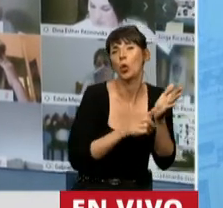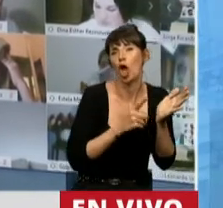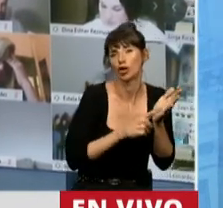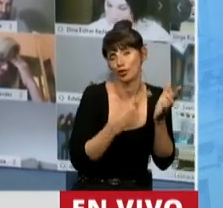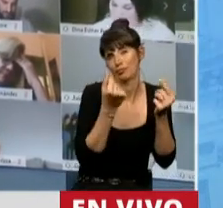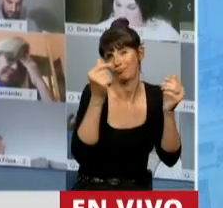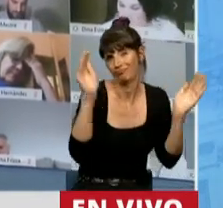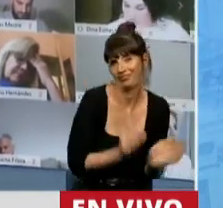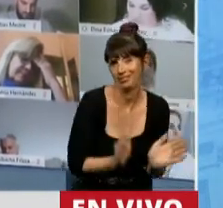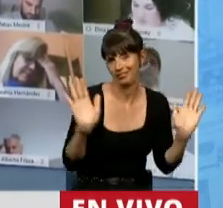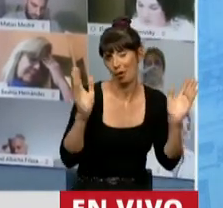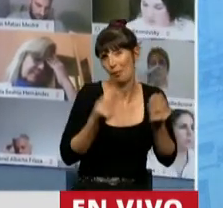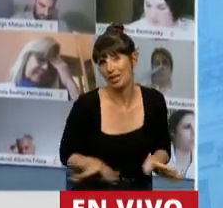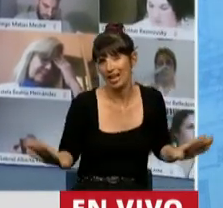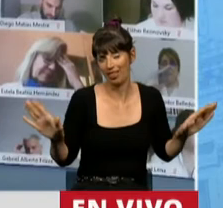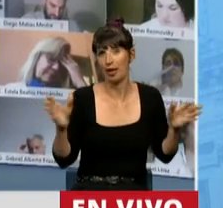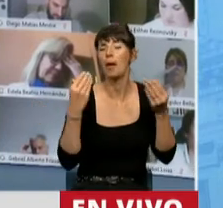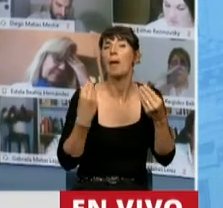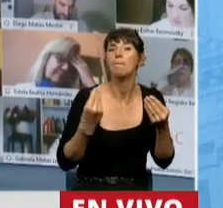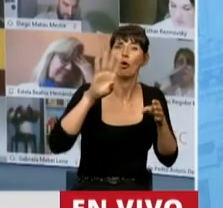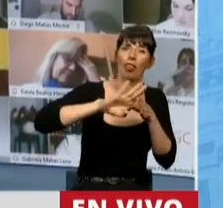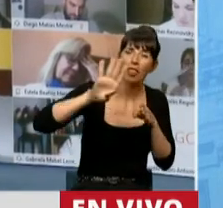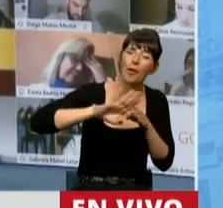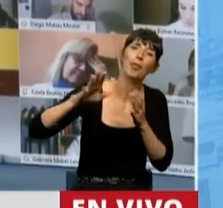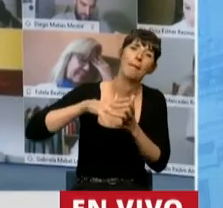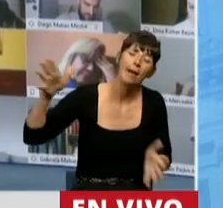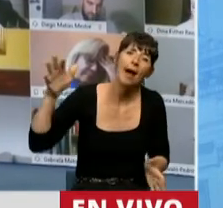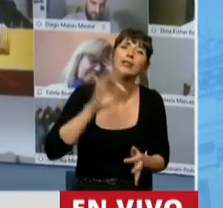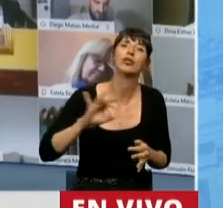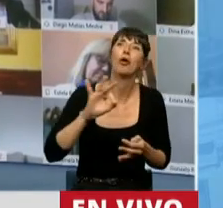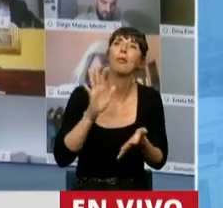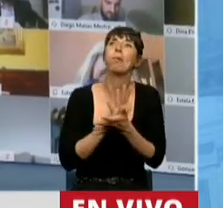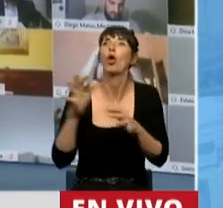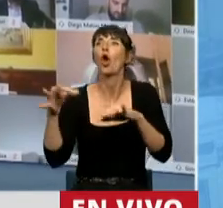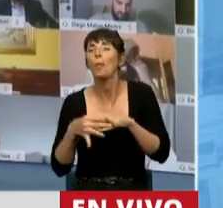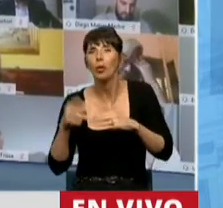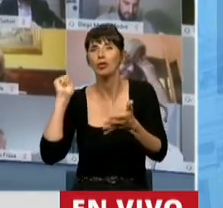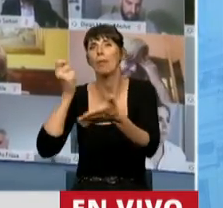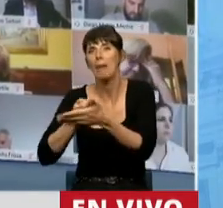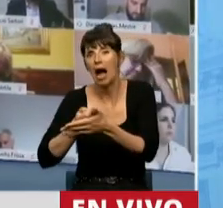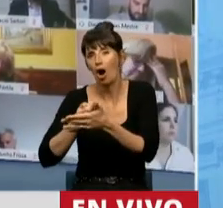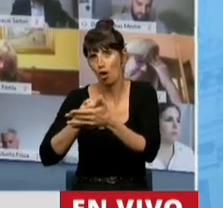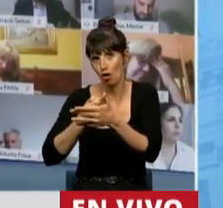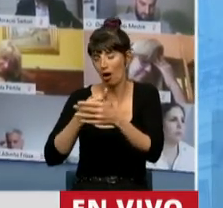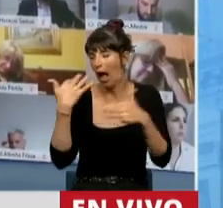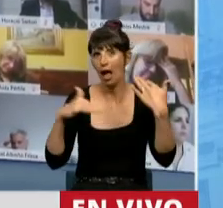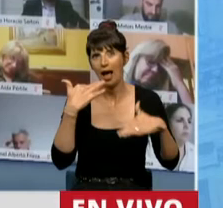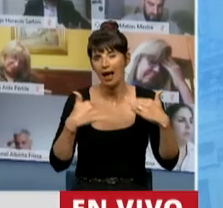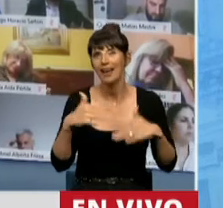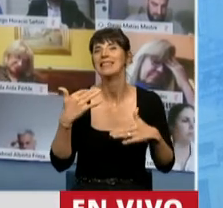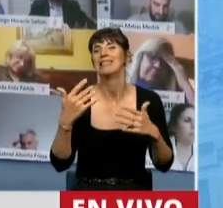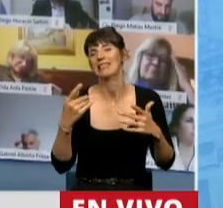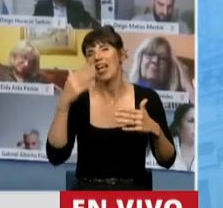de deudas, por exceso de compromisos de pagos que se generaban en lo inmediato y por